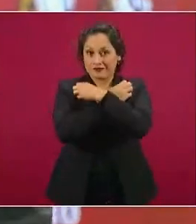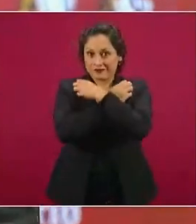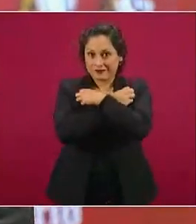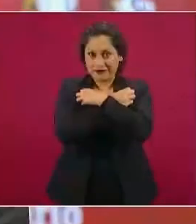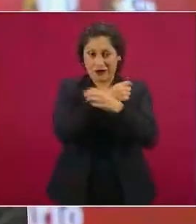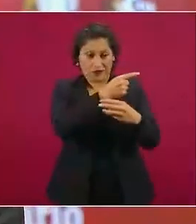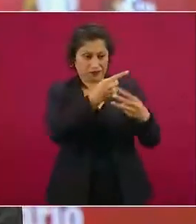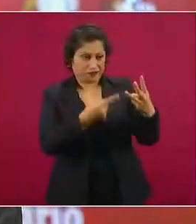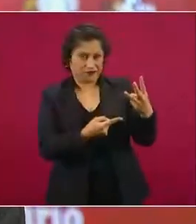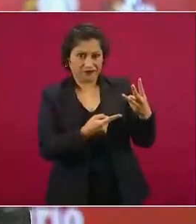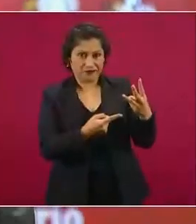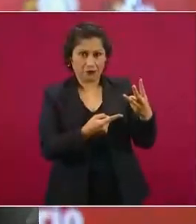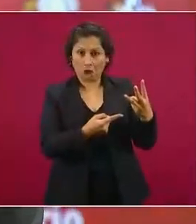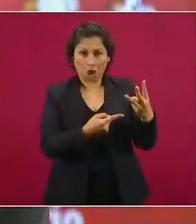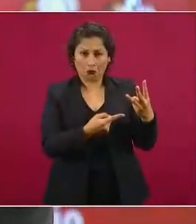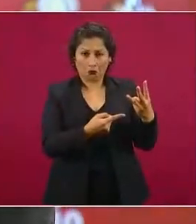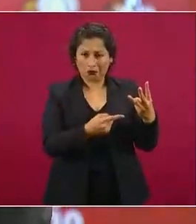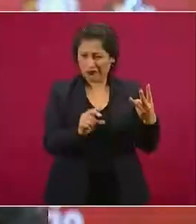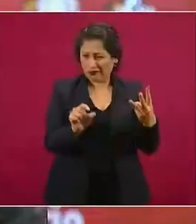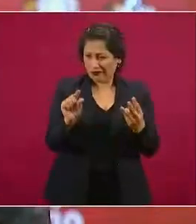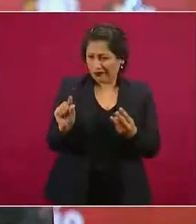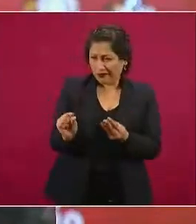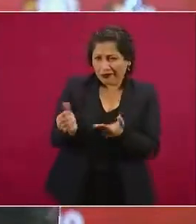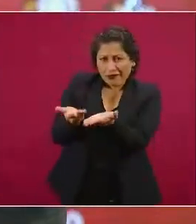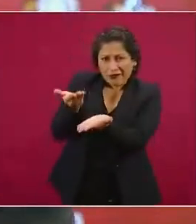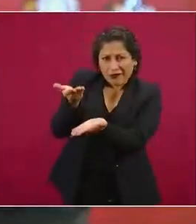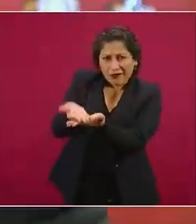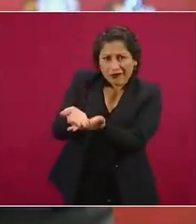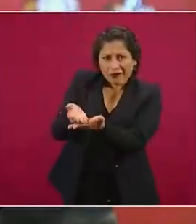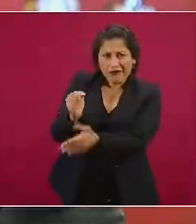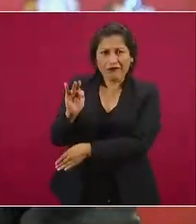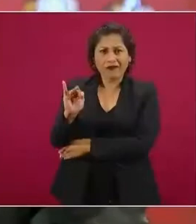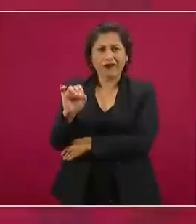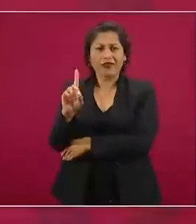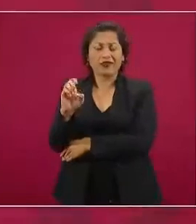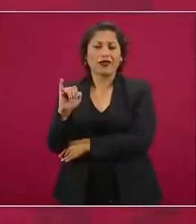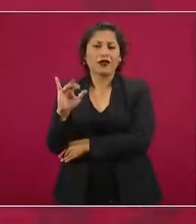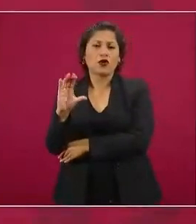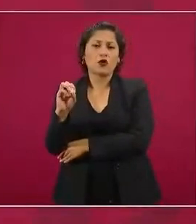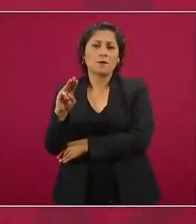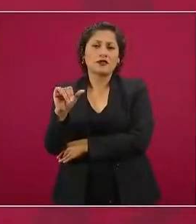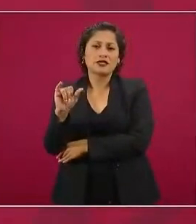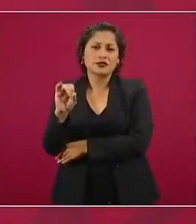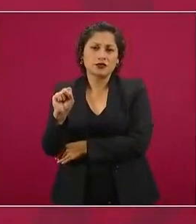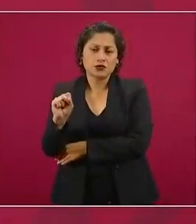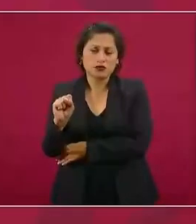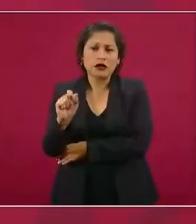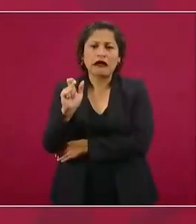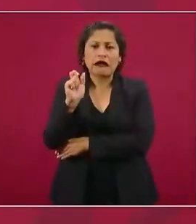Son fideicomisos que van a pasar a Hacienda,